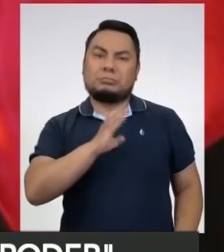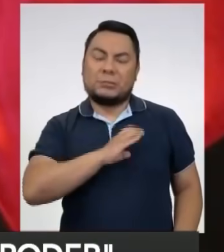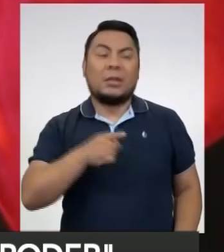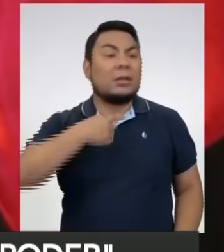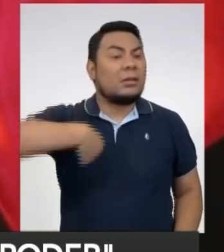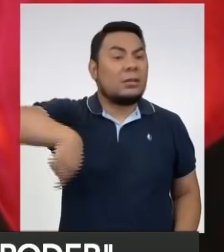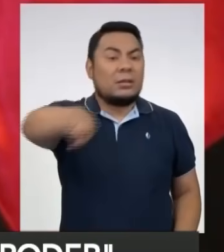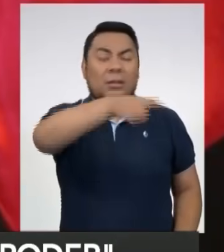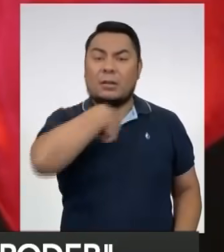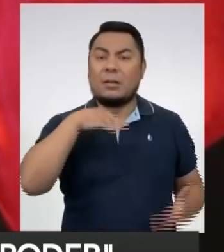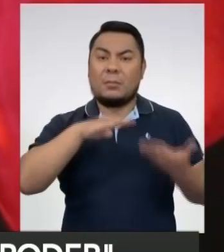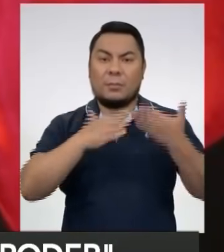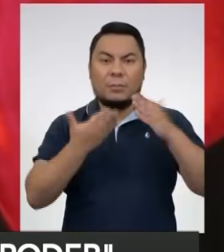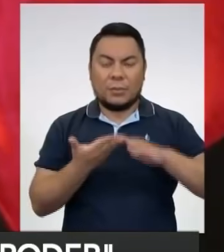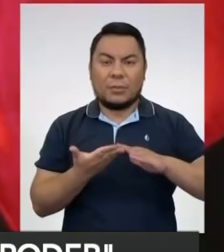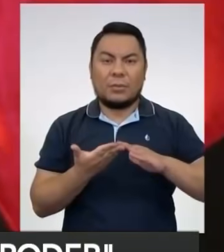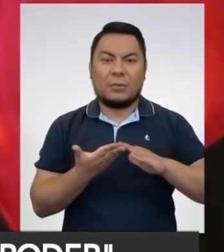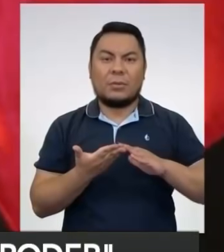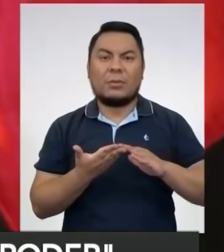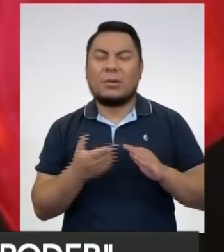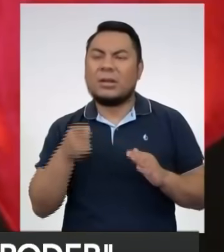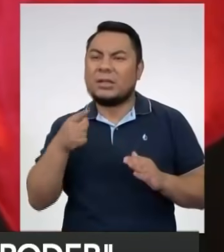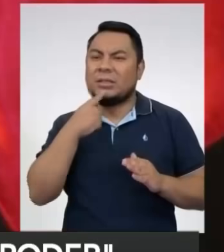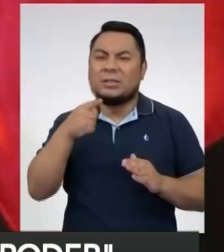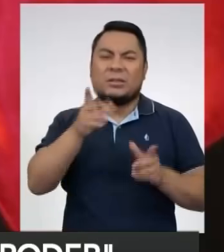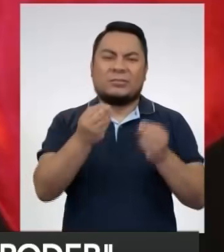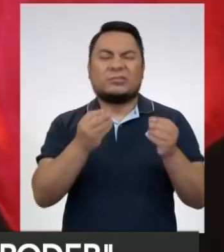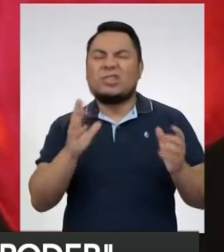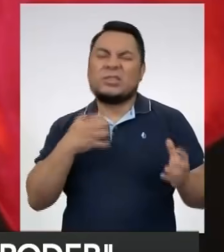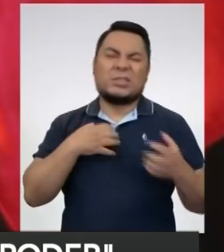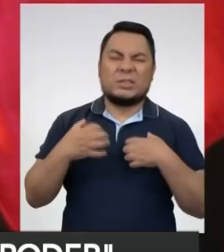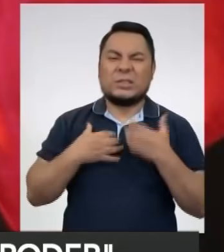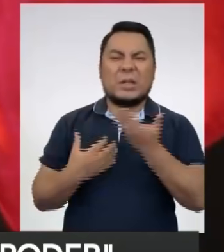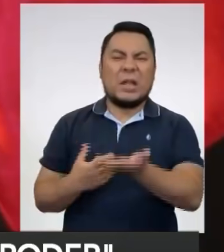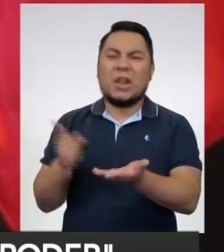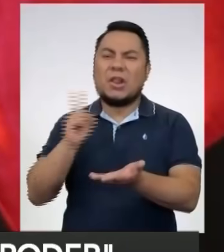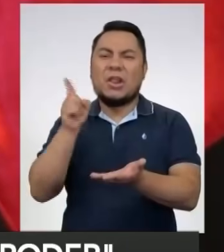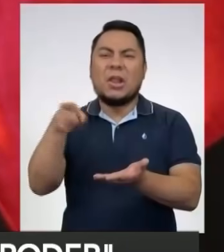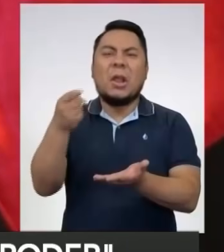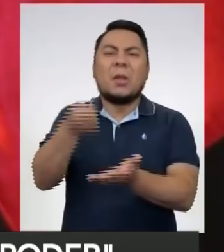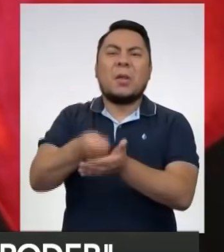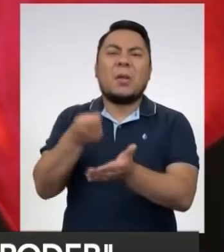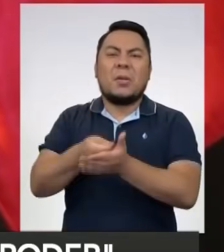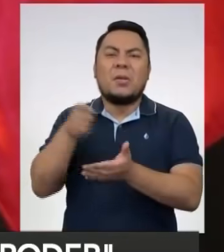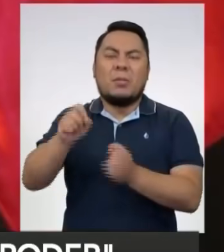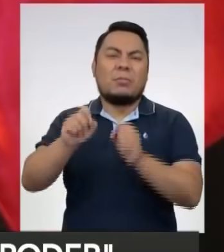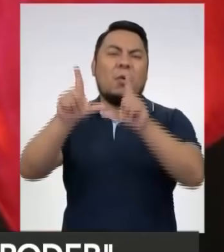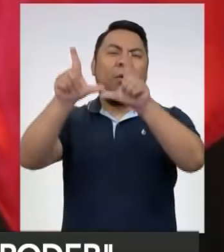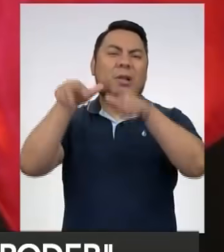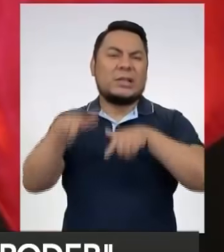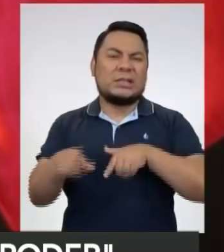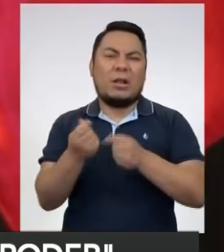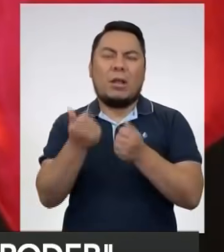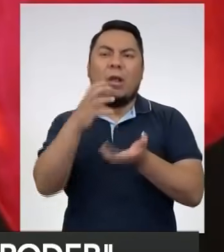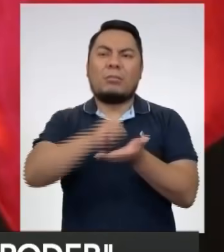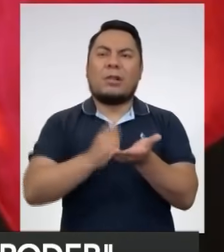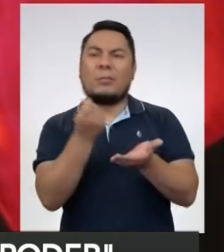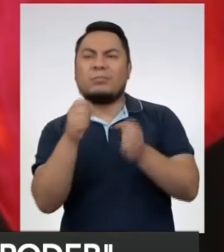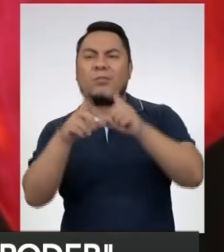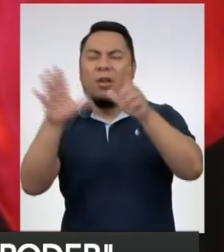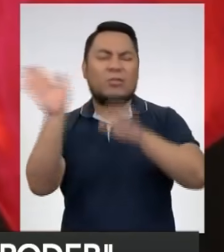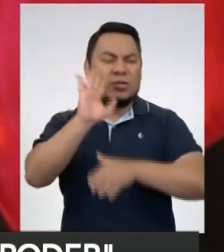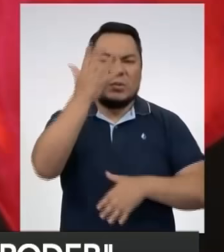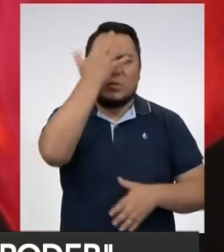la mayoría de la población, rechaza. Intereses, comisiones que han sido abusivas y que ameritan